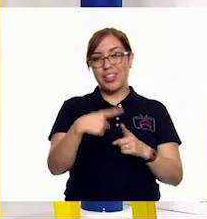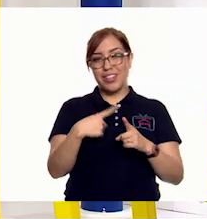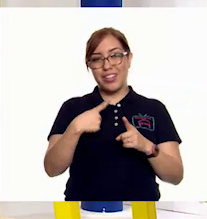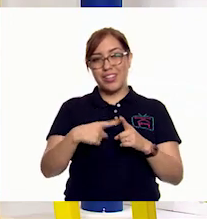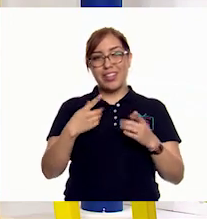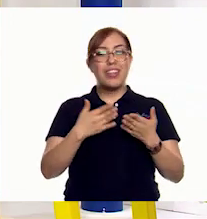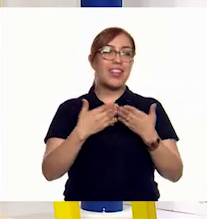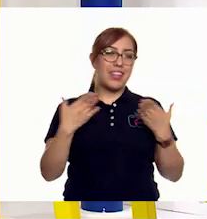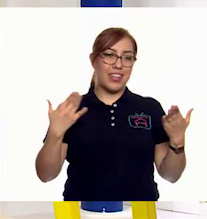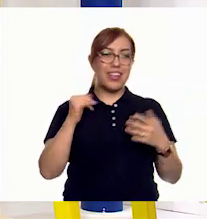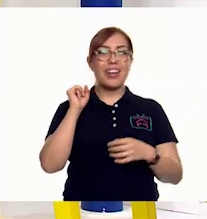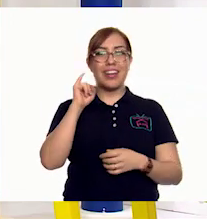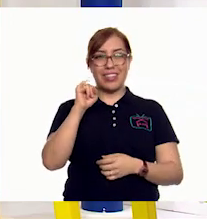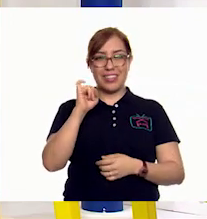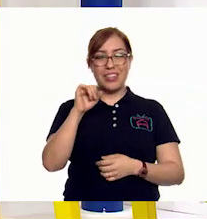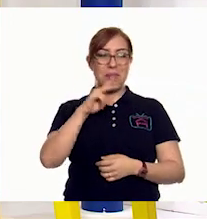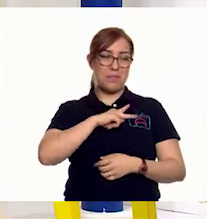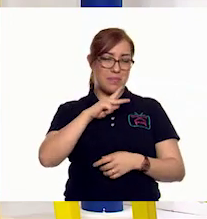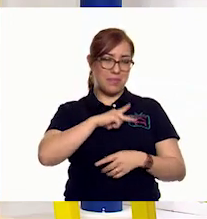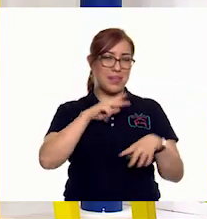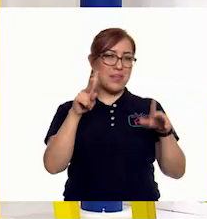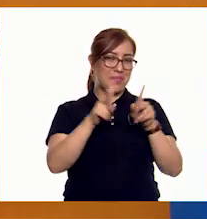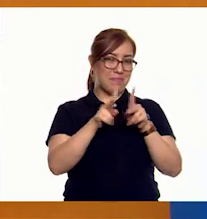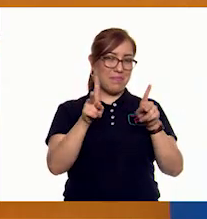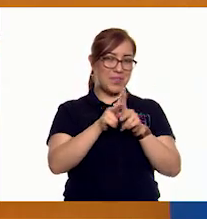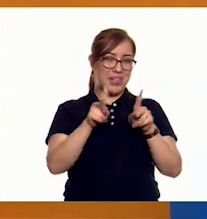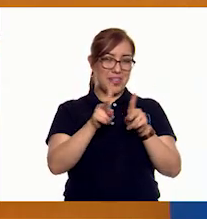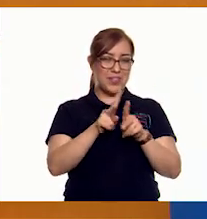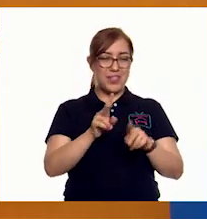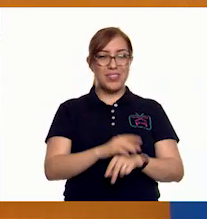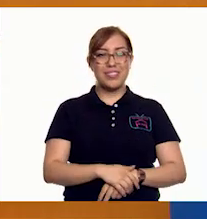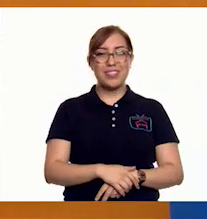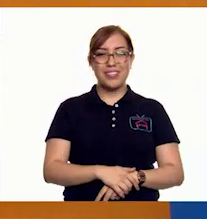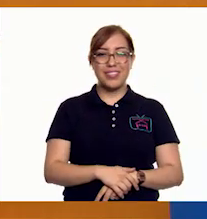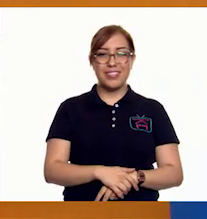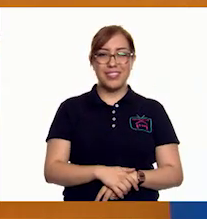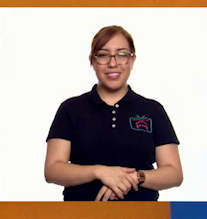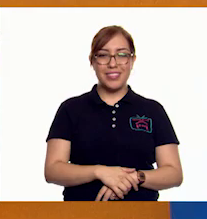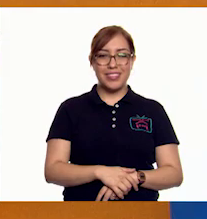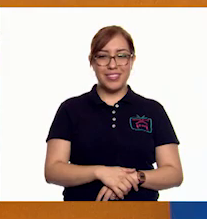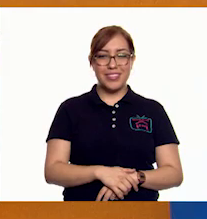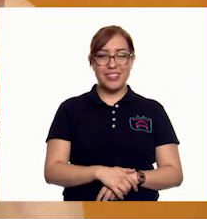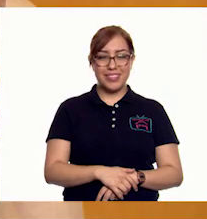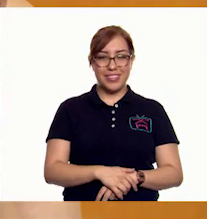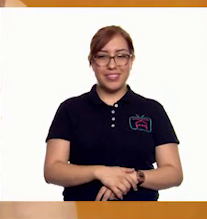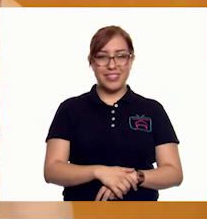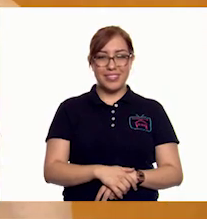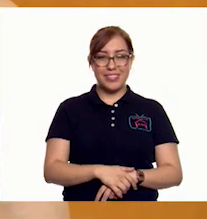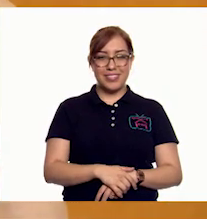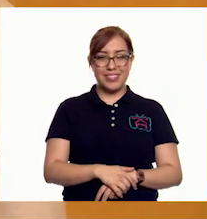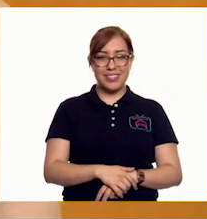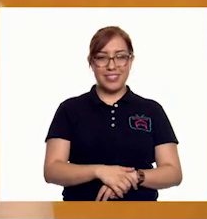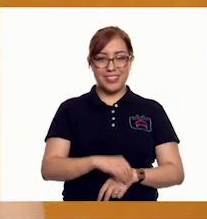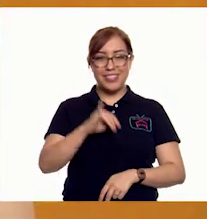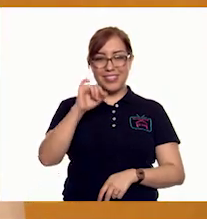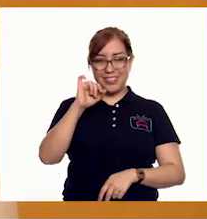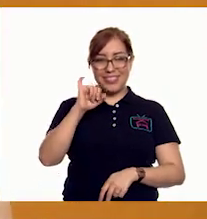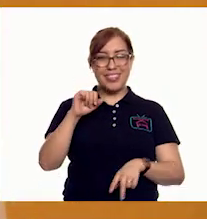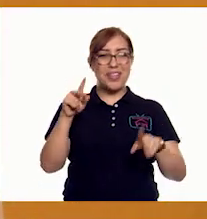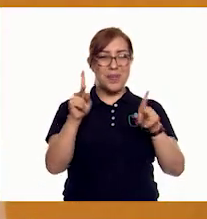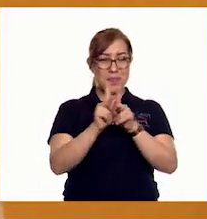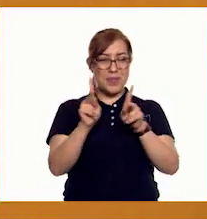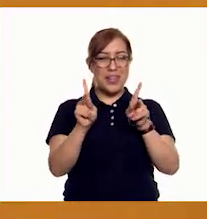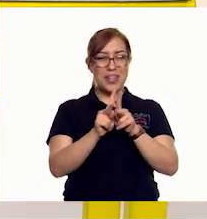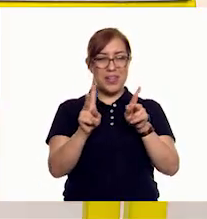sí. Y es niño. Entonces, es mi primo. ¿Será es que es el primo? ¿Sí? ¿Sí? Es un primo. Vamos a